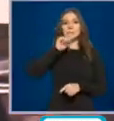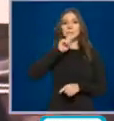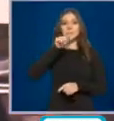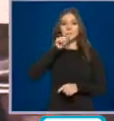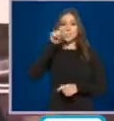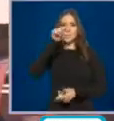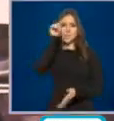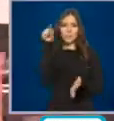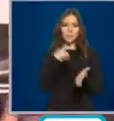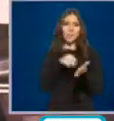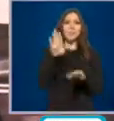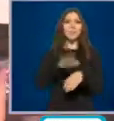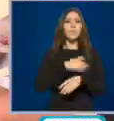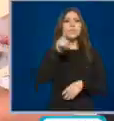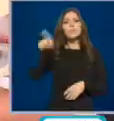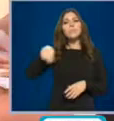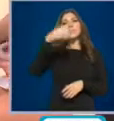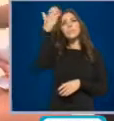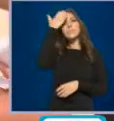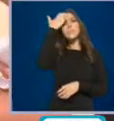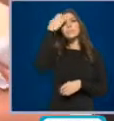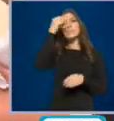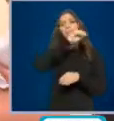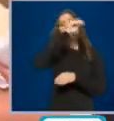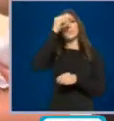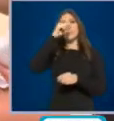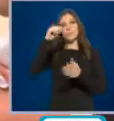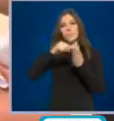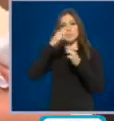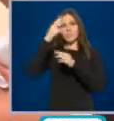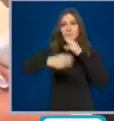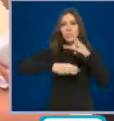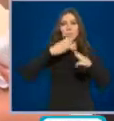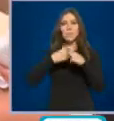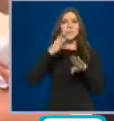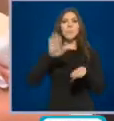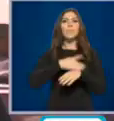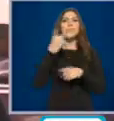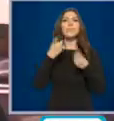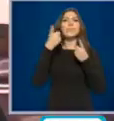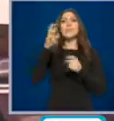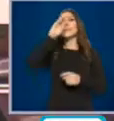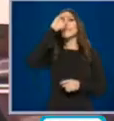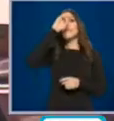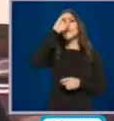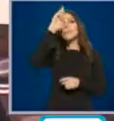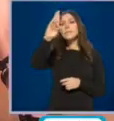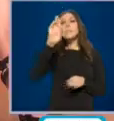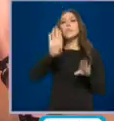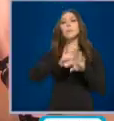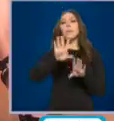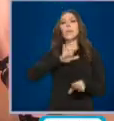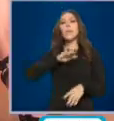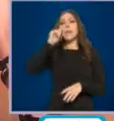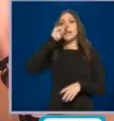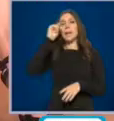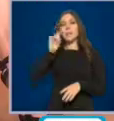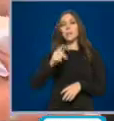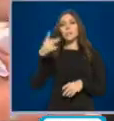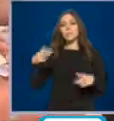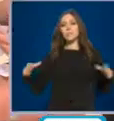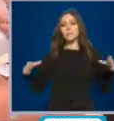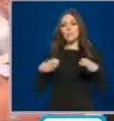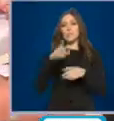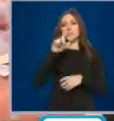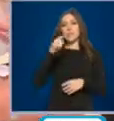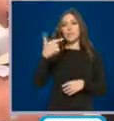Fíjense que pues, son conocidos en todo el mundo, es una playa conocida en todo el mundo por el respeto y por el ambiente amistoso que hay para la comunidad